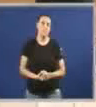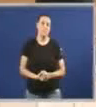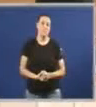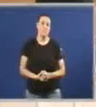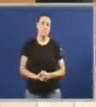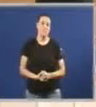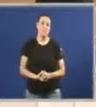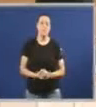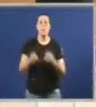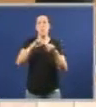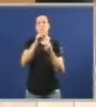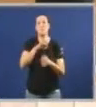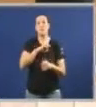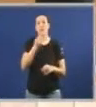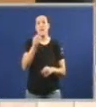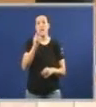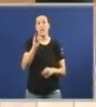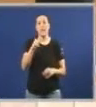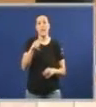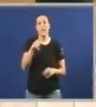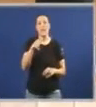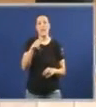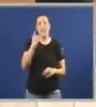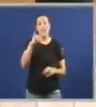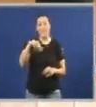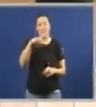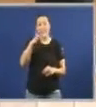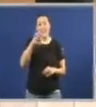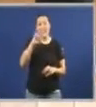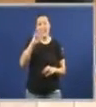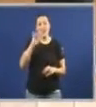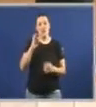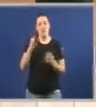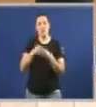Pregunta da señora Quinteiro Araujo do Grupo Parlamentario de Marea